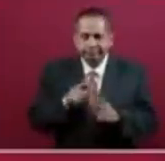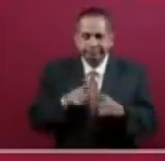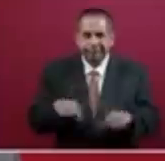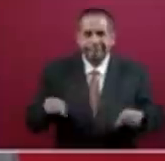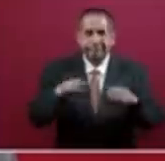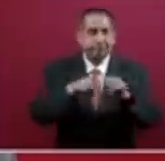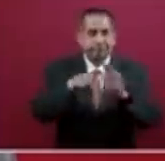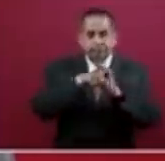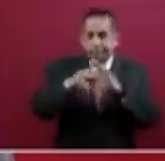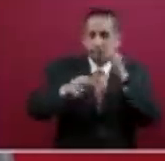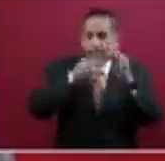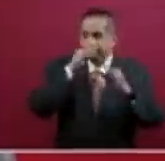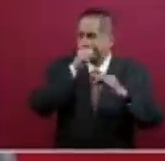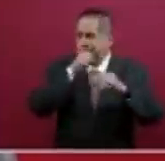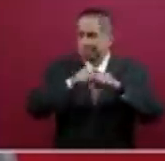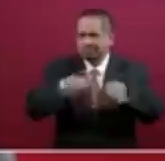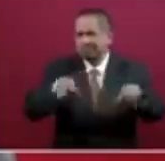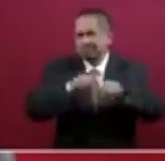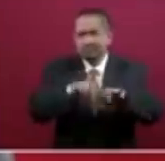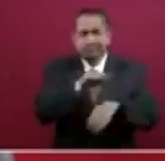llegan los medios